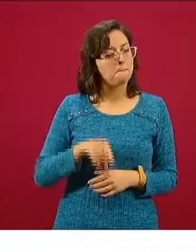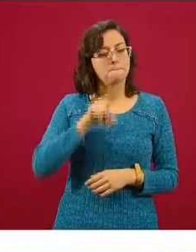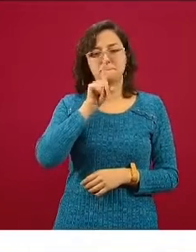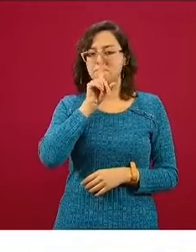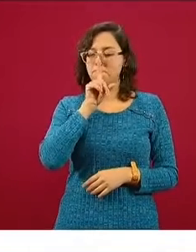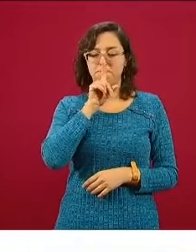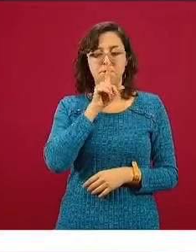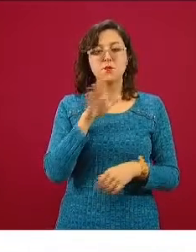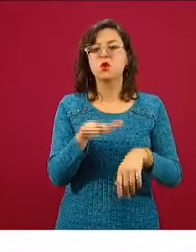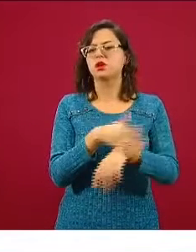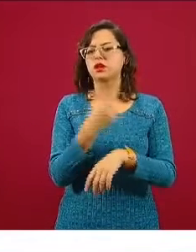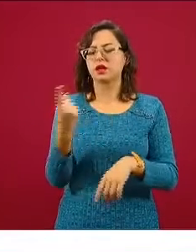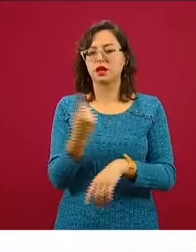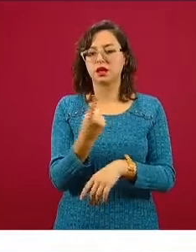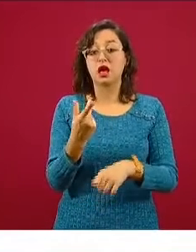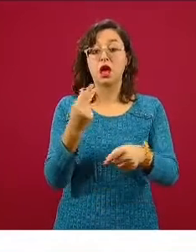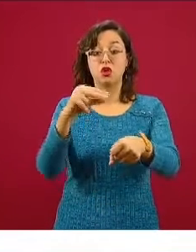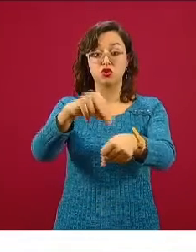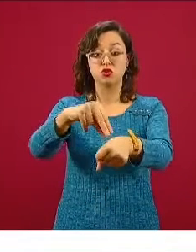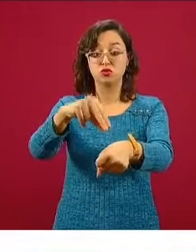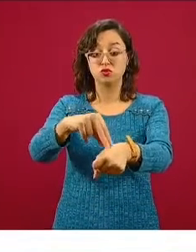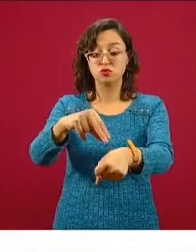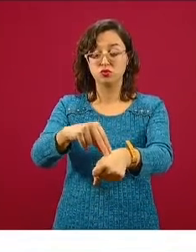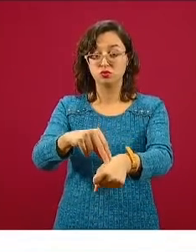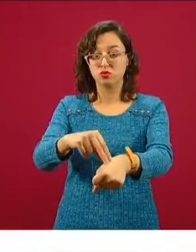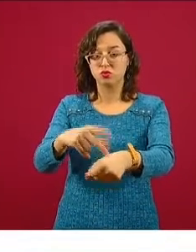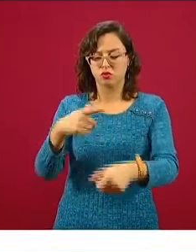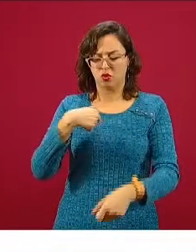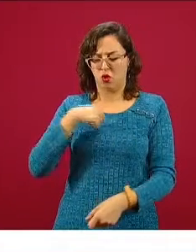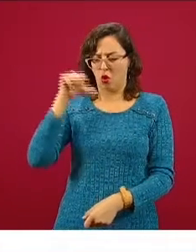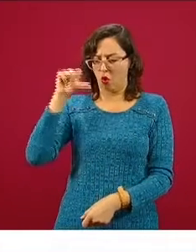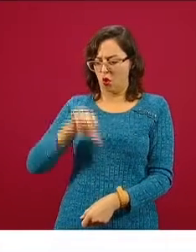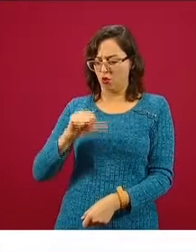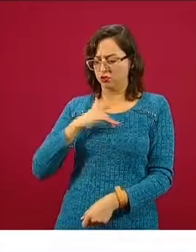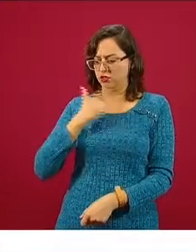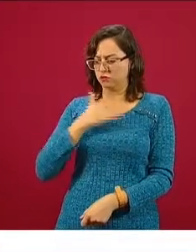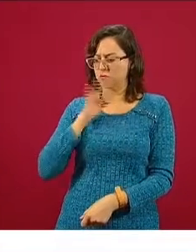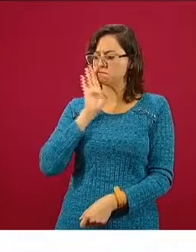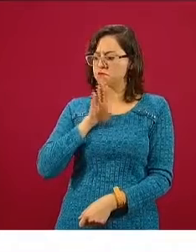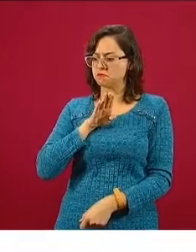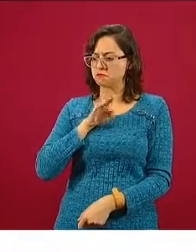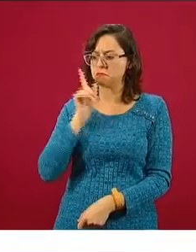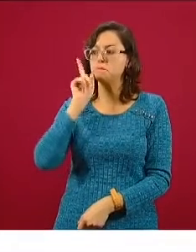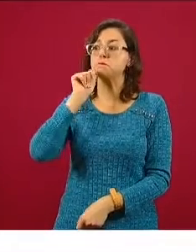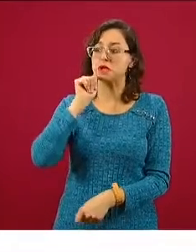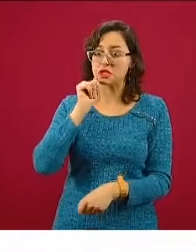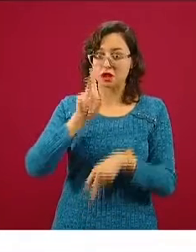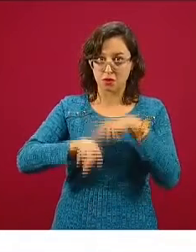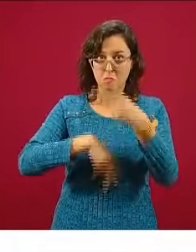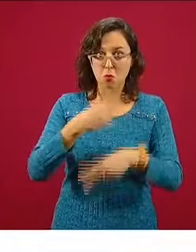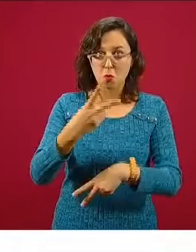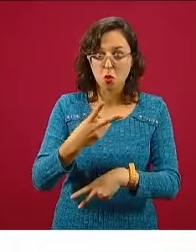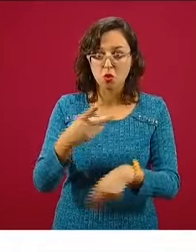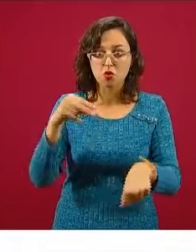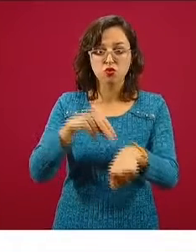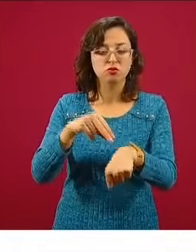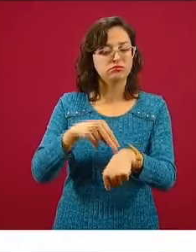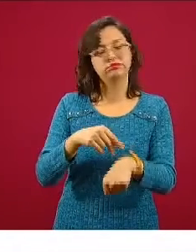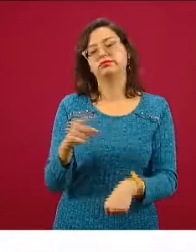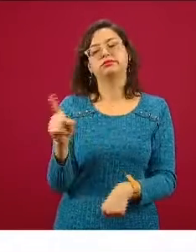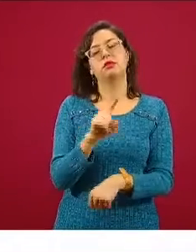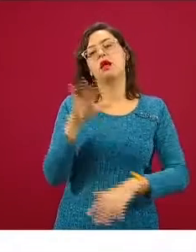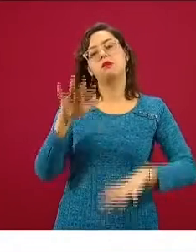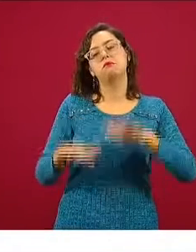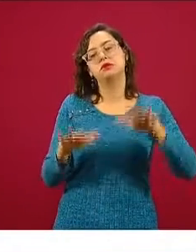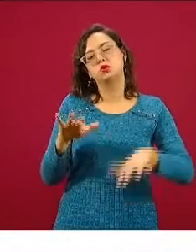acuden a atención médica exactamente al día siguiente de tener síntomas. La mayoría se tardan un día al menos,